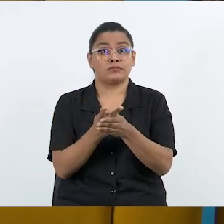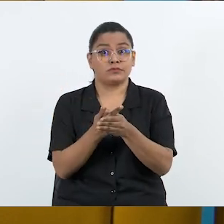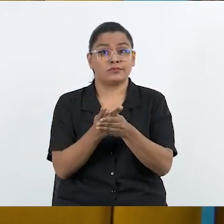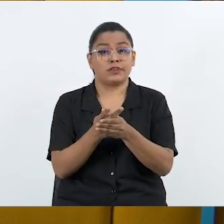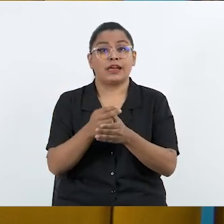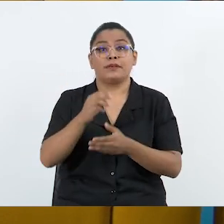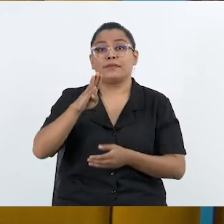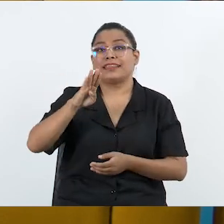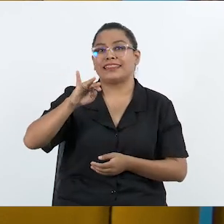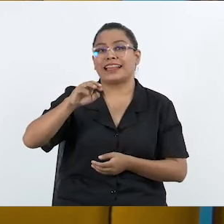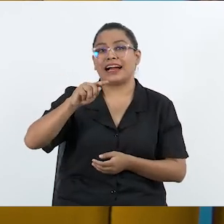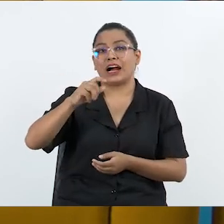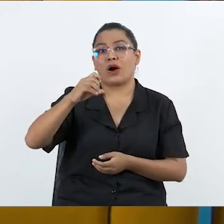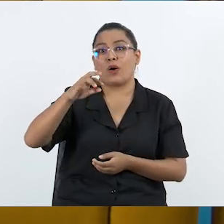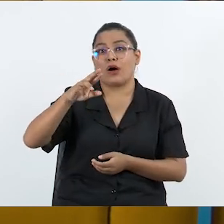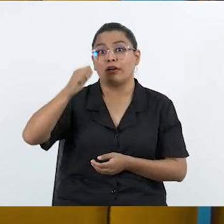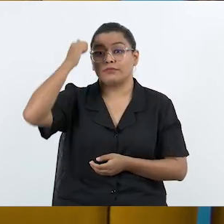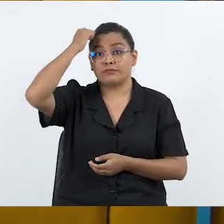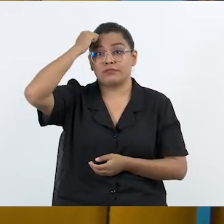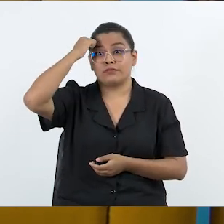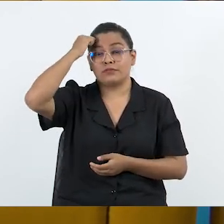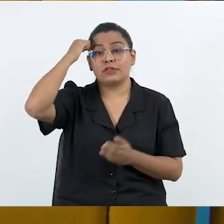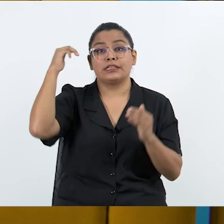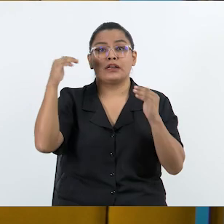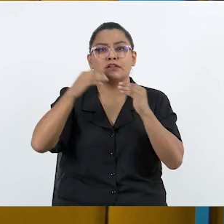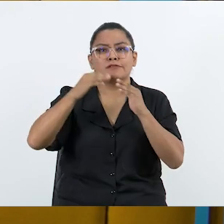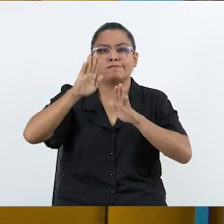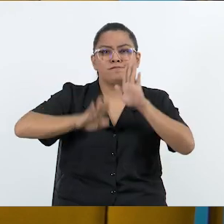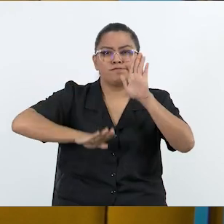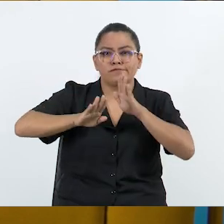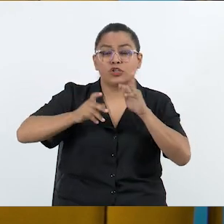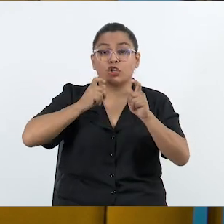portafolio y bitácora de aprendizajes y además